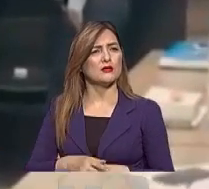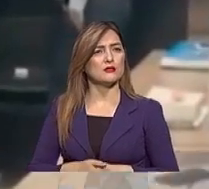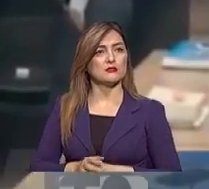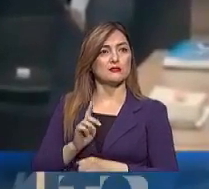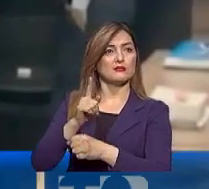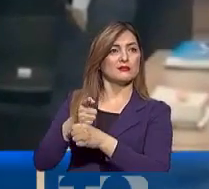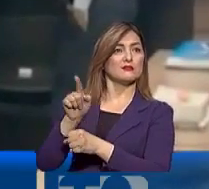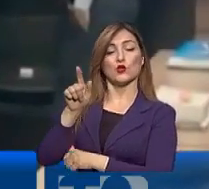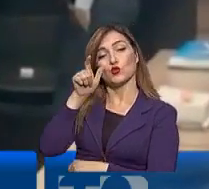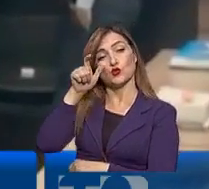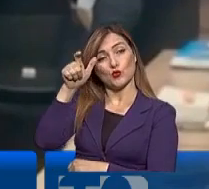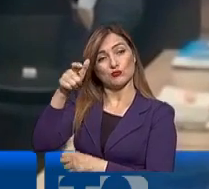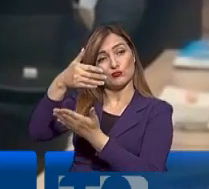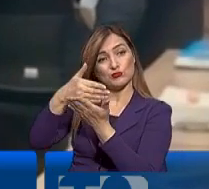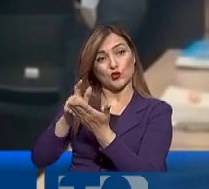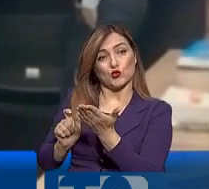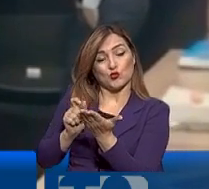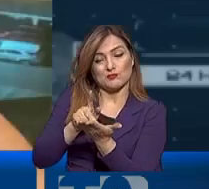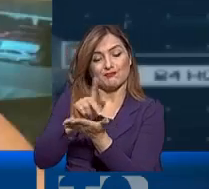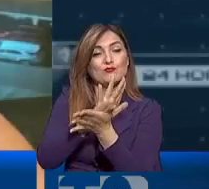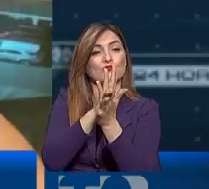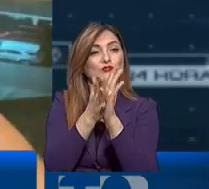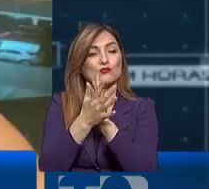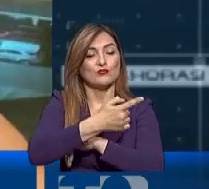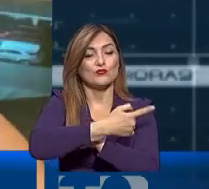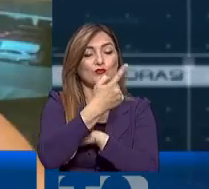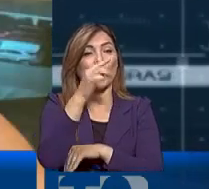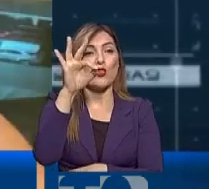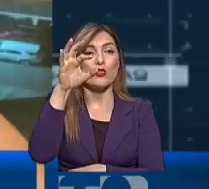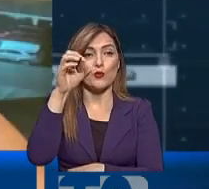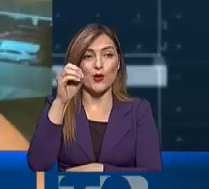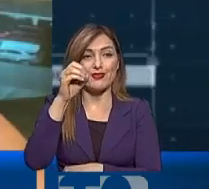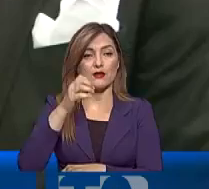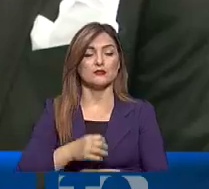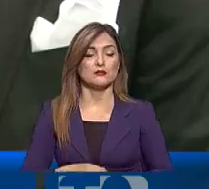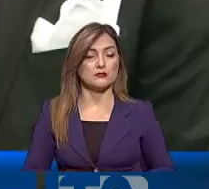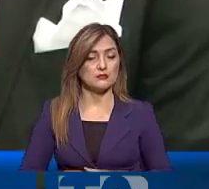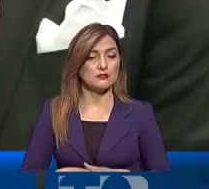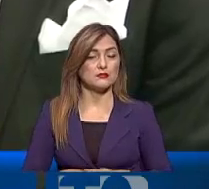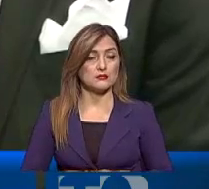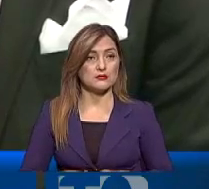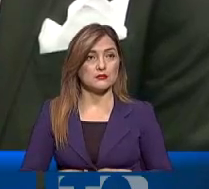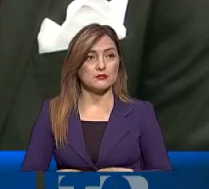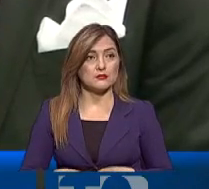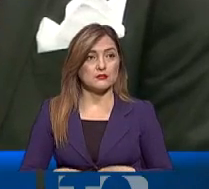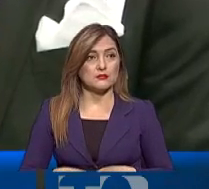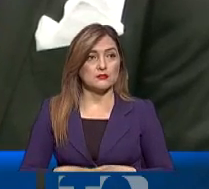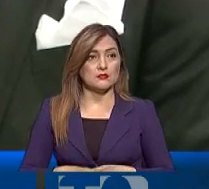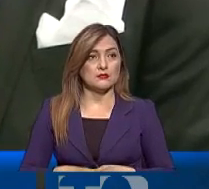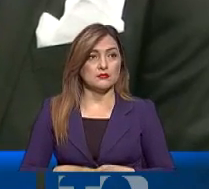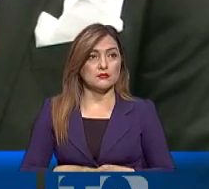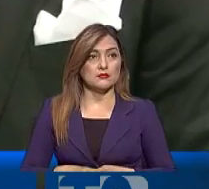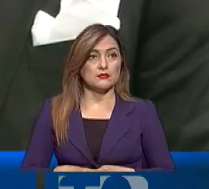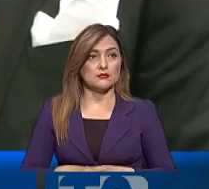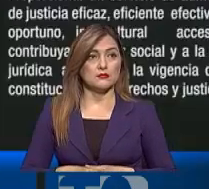suspensión sin sueldo en contra del fiscal Juan Carlos Izquierdo es por 90 días laborables. En Quito, Daniela Valencia, 24